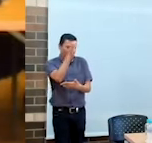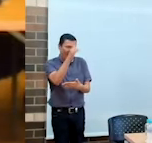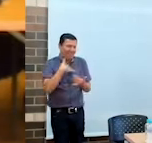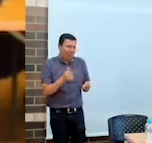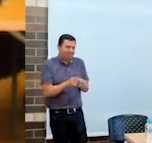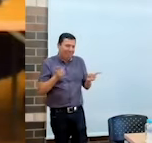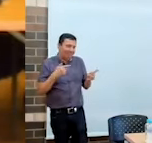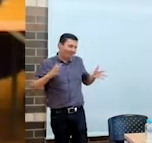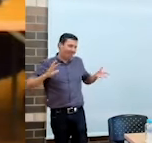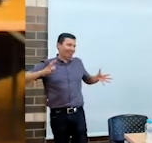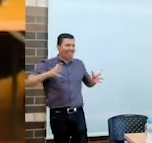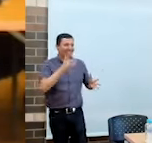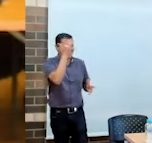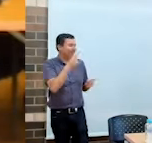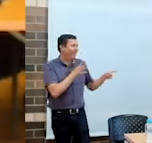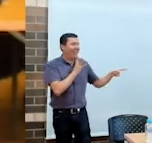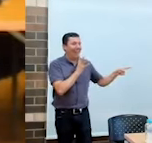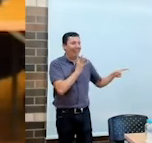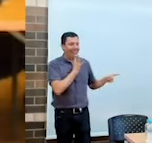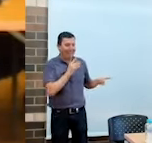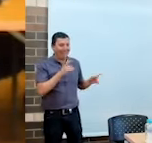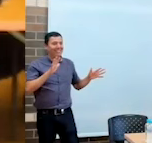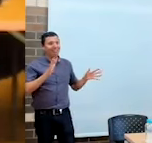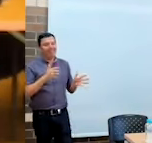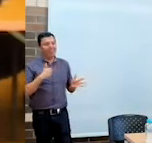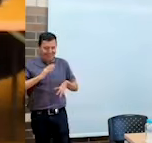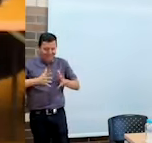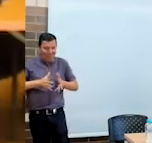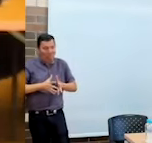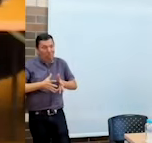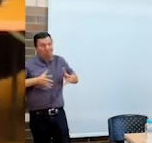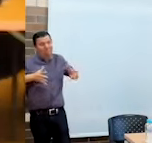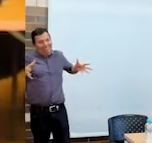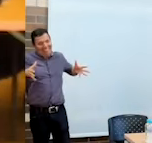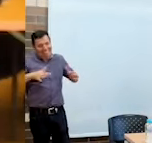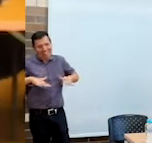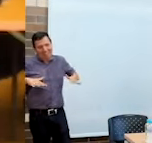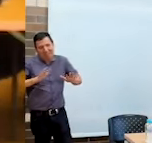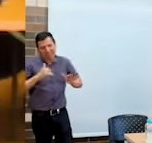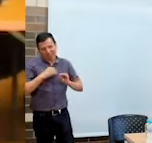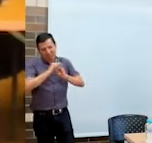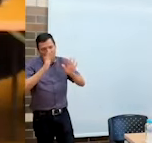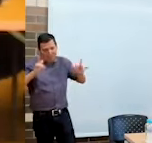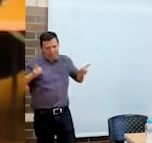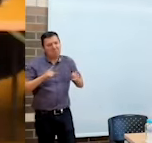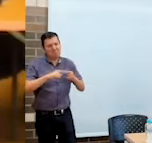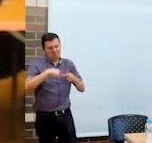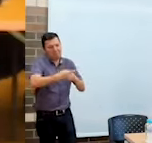den esas etiquetas y que con el paso del tiempo empecemos como